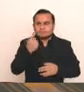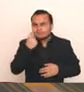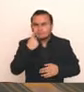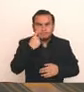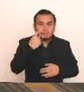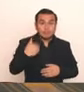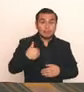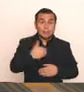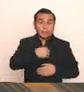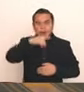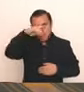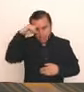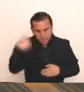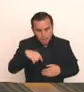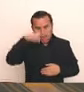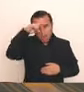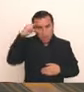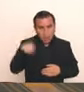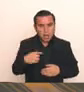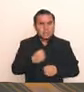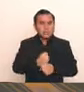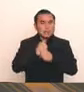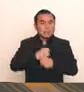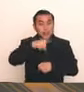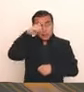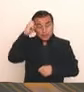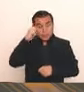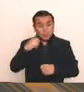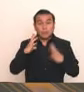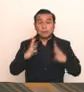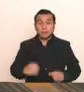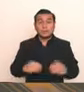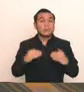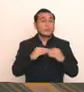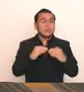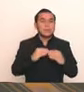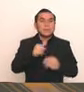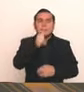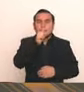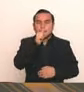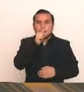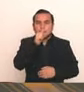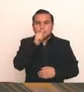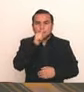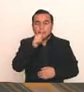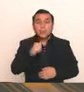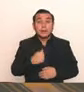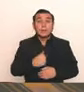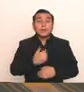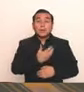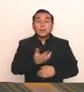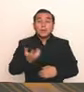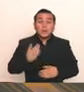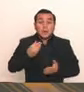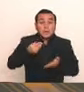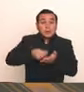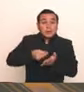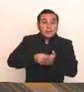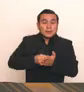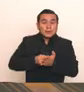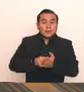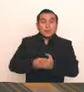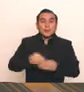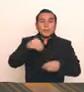ministerio de trabajo garantiza la estabilidad laboral del sector público y privado la sorprendente la superintendencia el sistema financiero el banco central de reserva